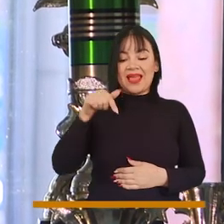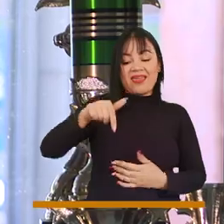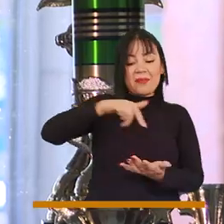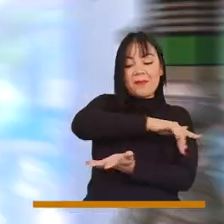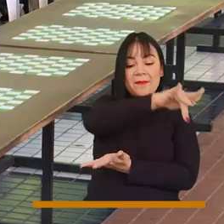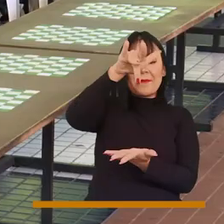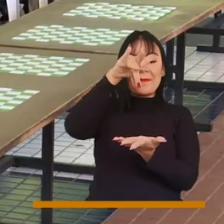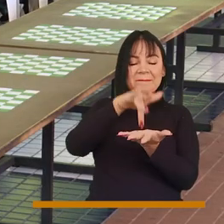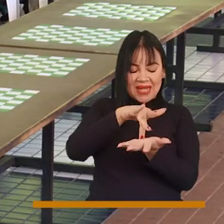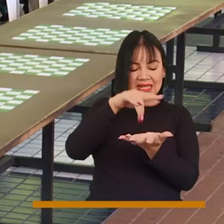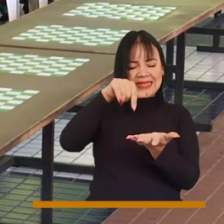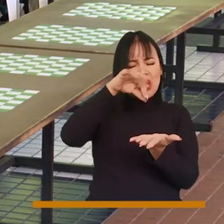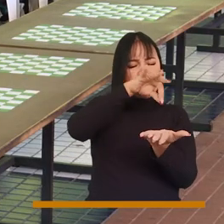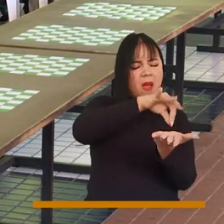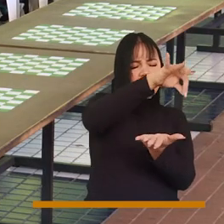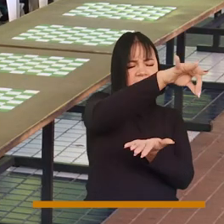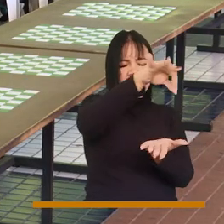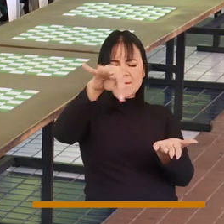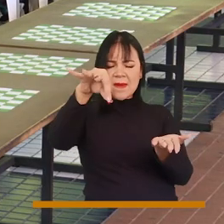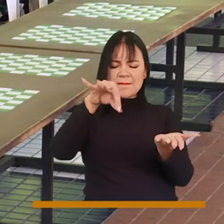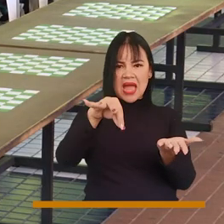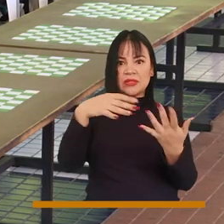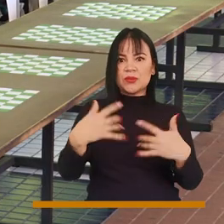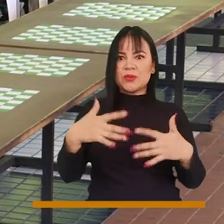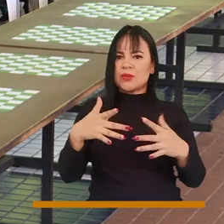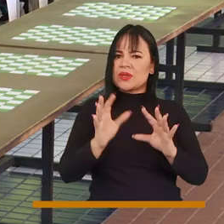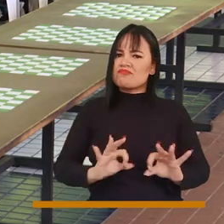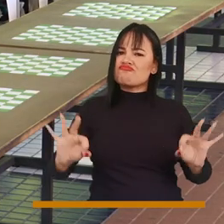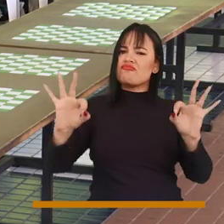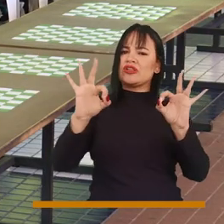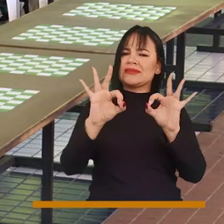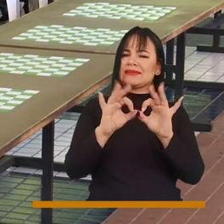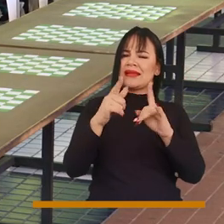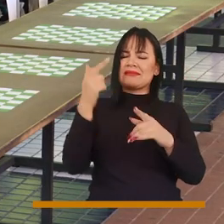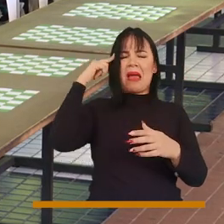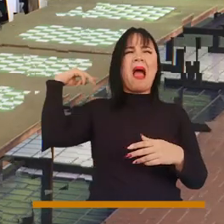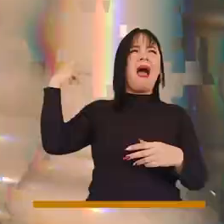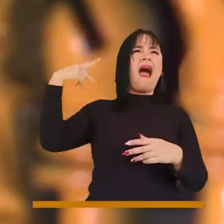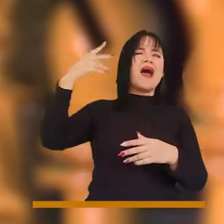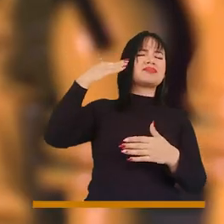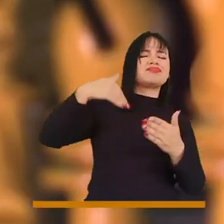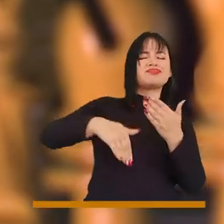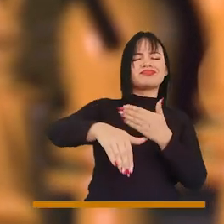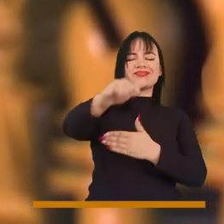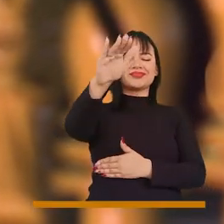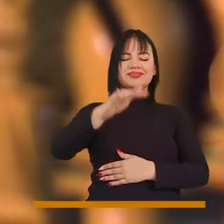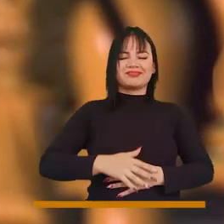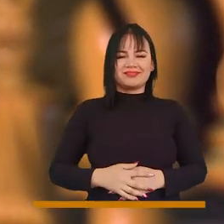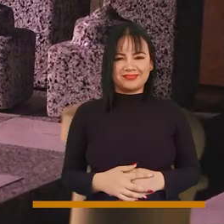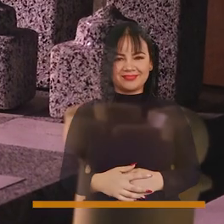el Parque del Ajedrez tiene una reseña histórica para conservar y perpetuar en el tiempo.